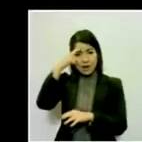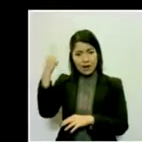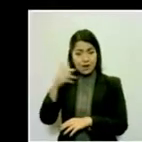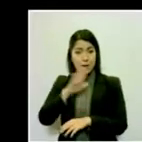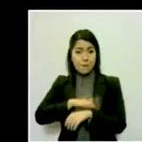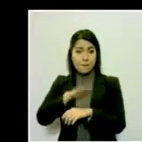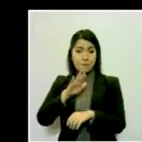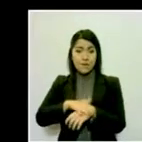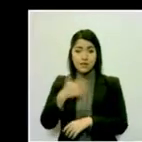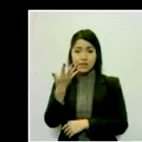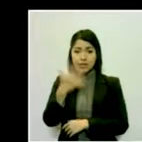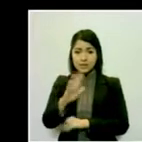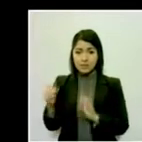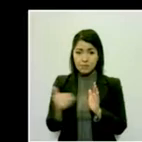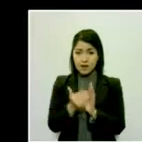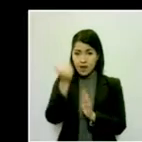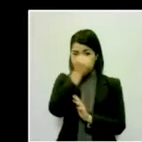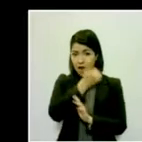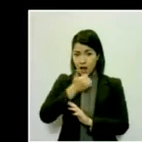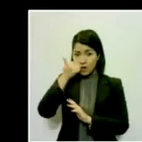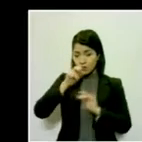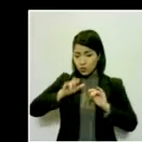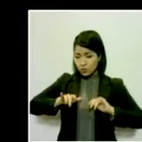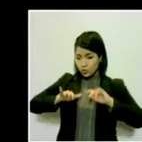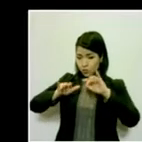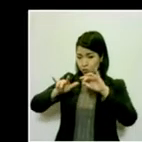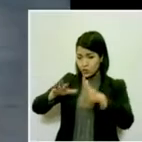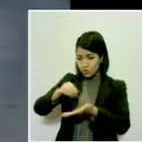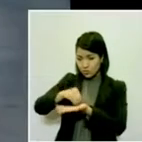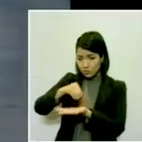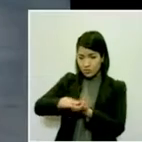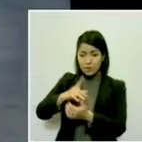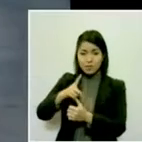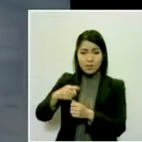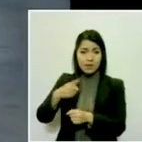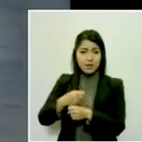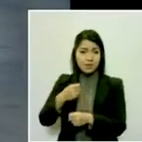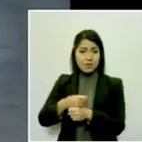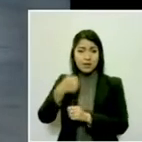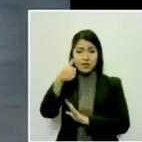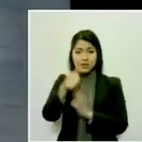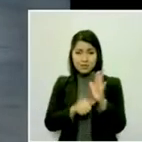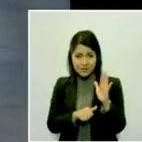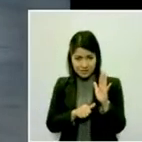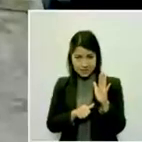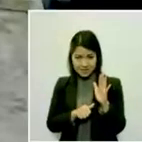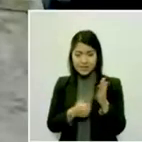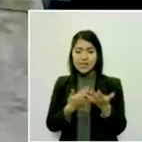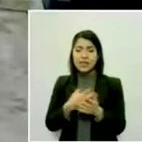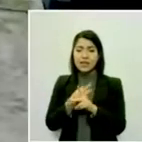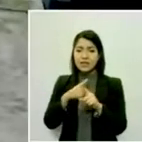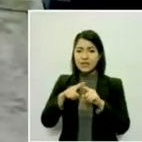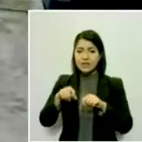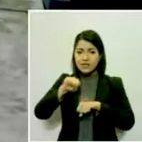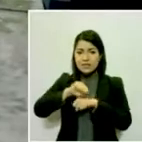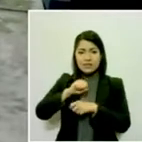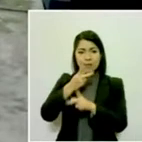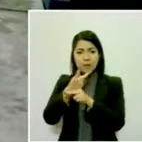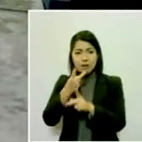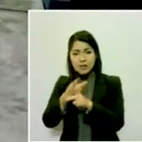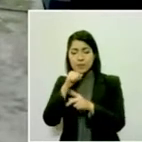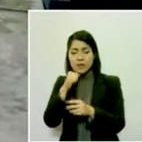a más de 10,000 alumnos que se han inscrito para este primer semestre en los 98